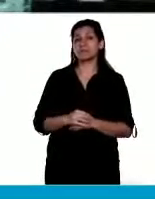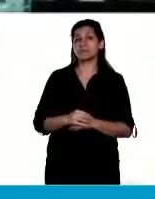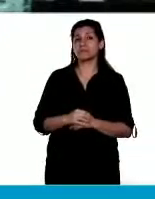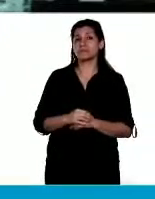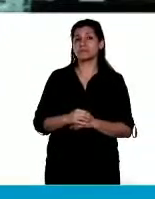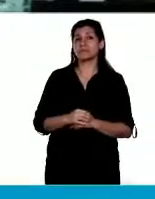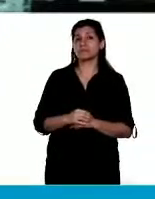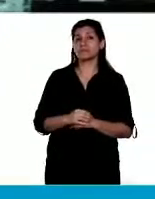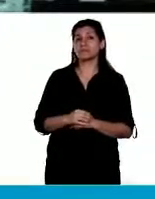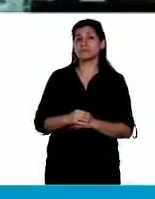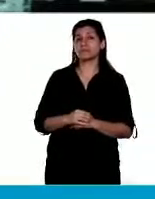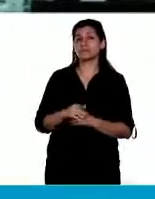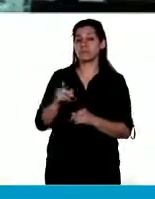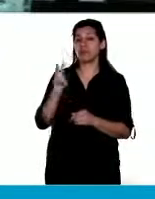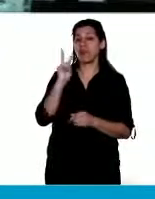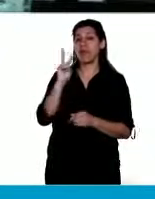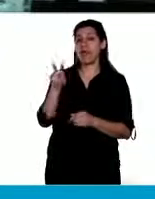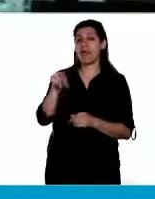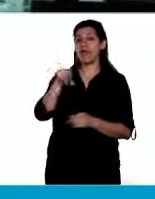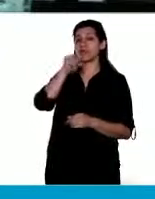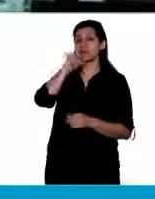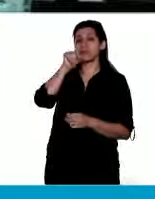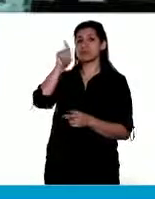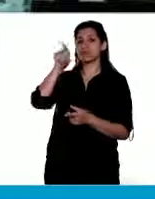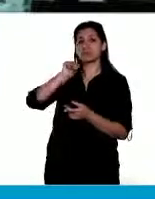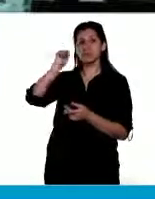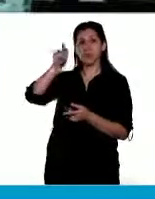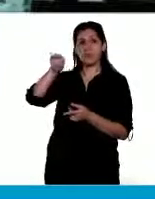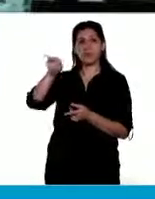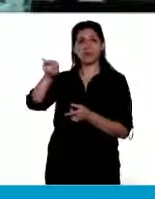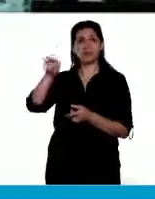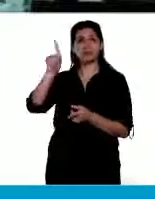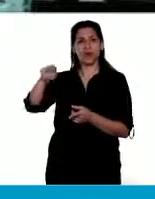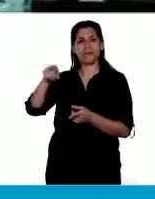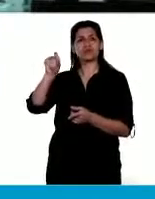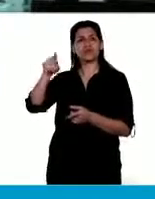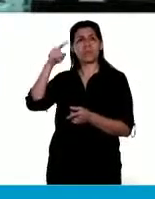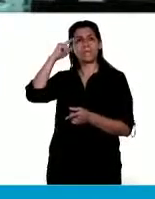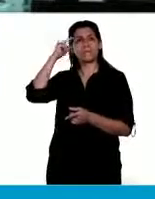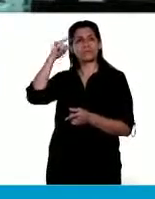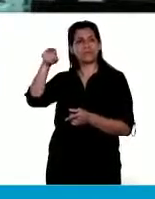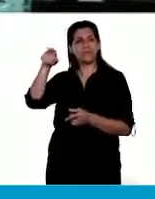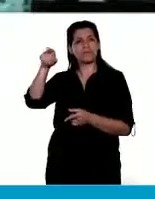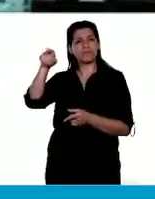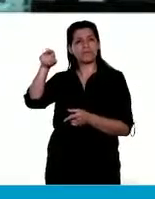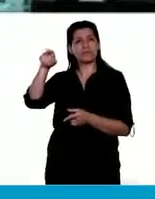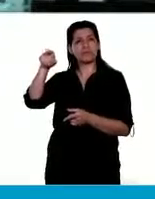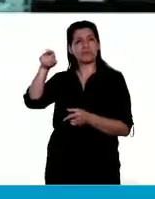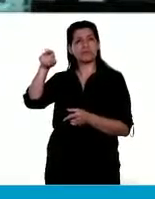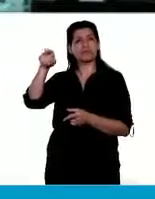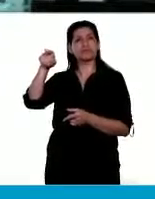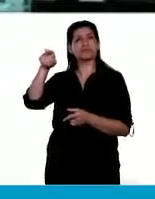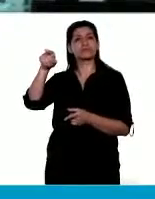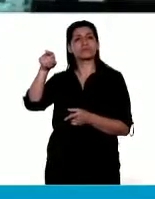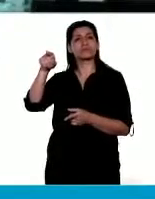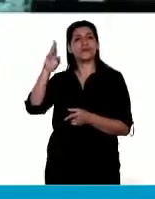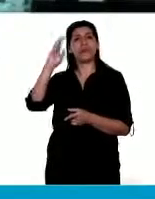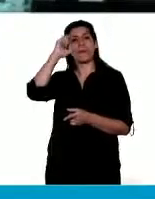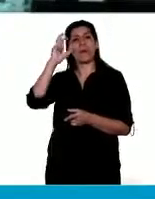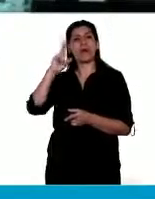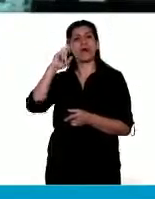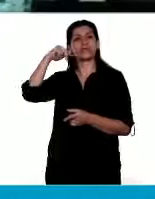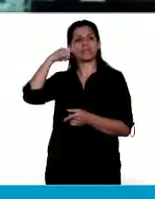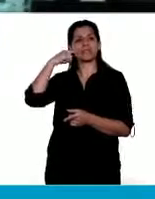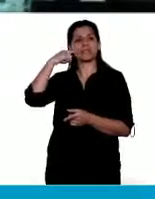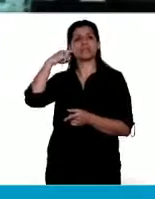porque leí su tuit donde reflejó su posición con relación al tema Bernie y la